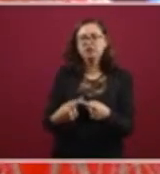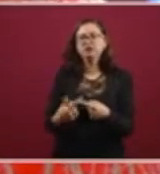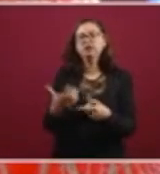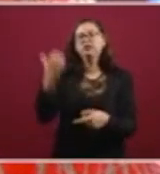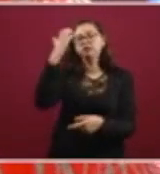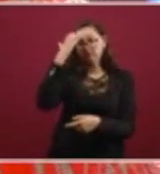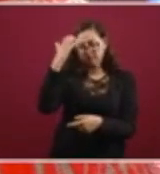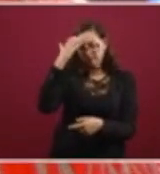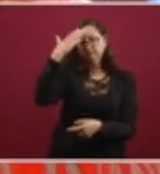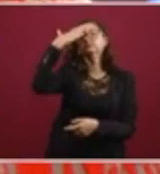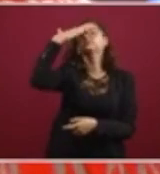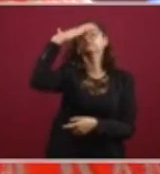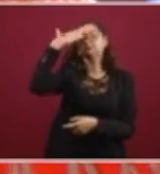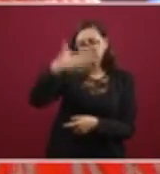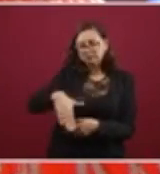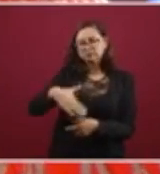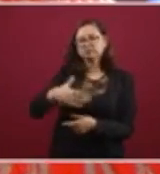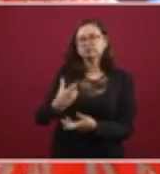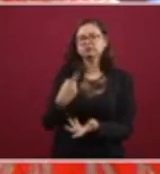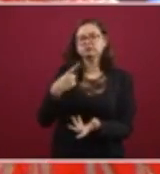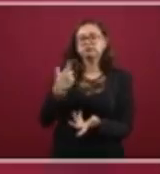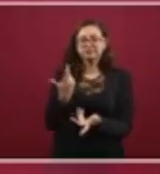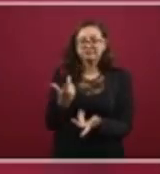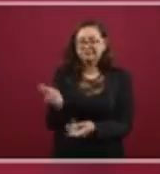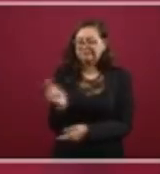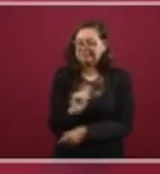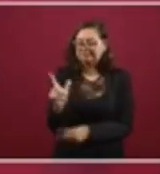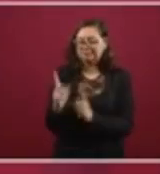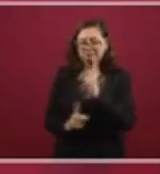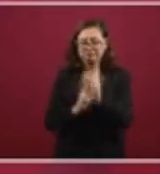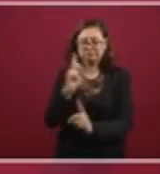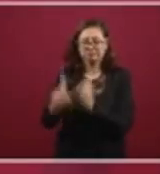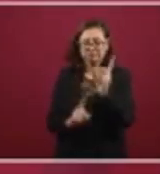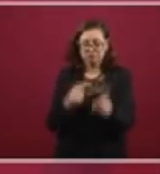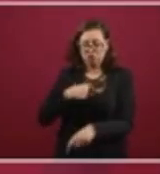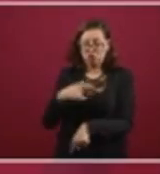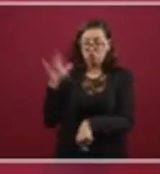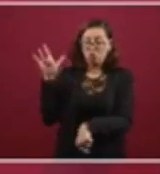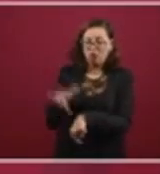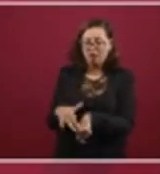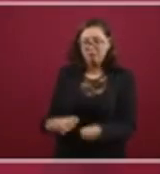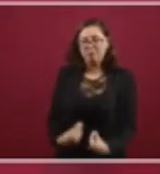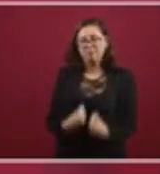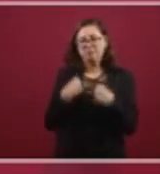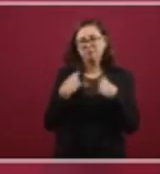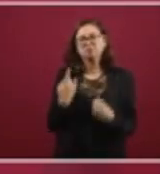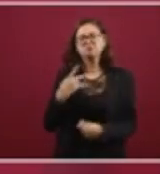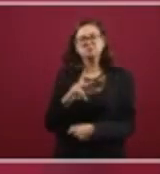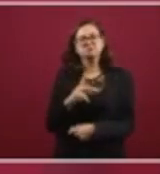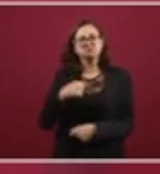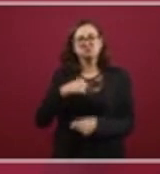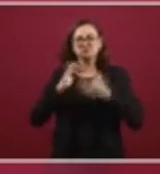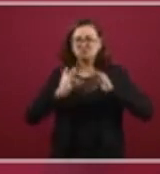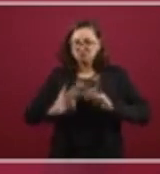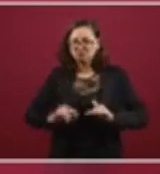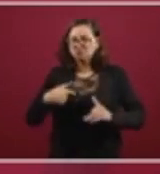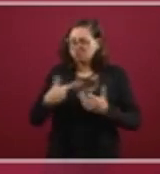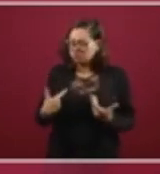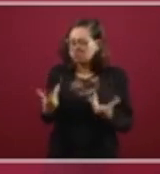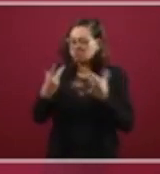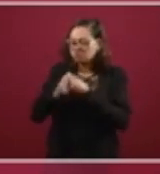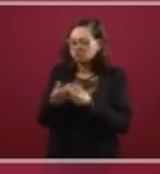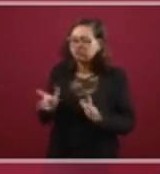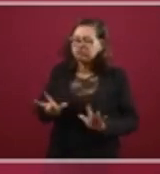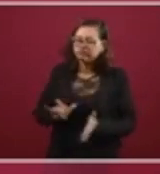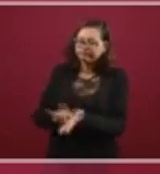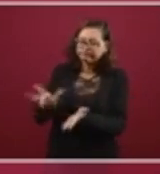Conozco y sé de lo que implica ser un atleta de alto rendimiento y por eso mi tranquilidad de que sabía que estaba con los atletas y que sabía que estábamos dando los